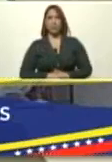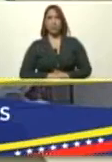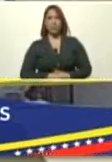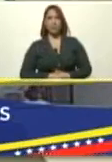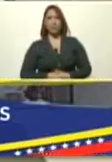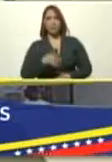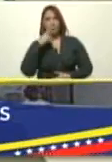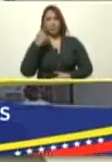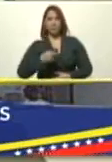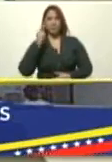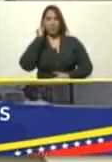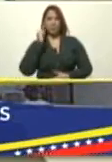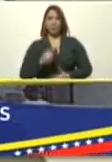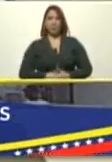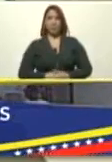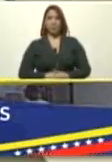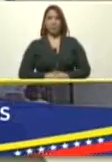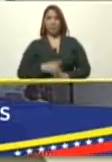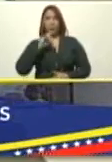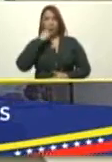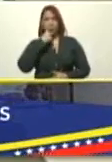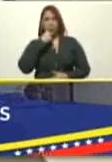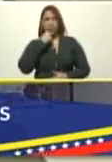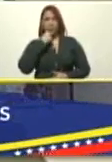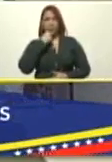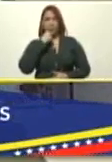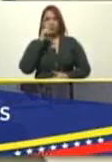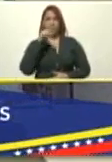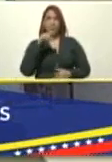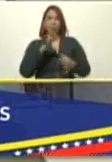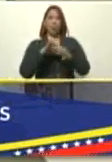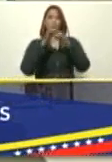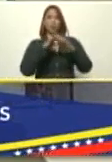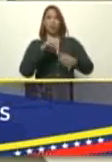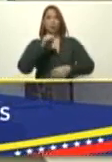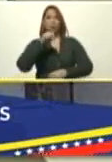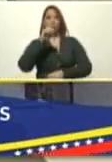de hombres y mujeres de la Rusia y de la Unión Soviética.